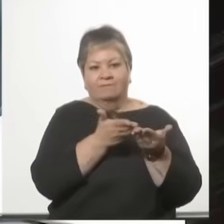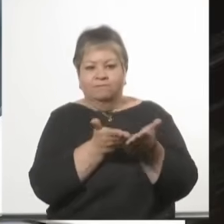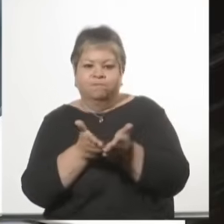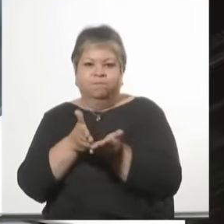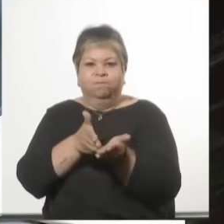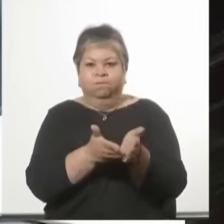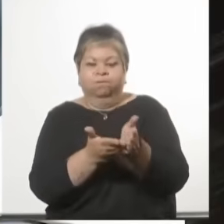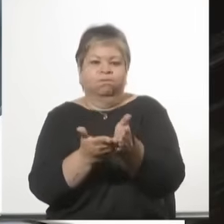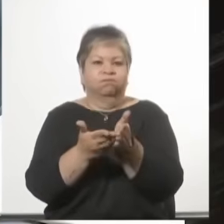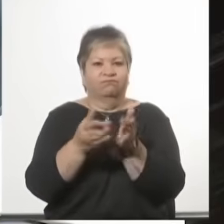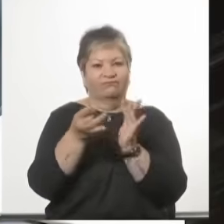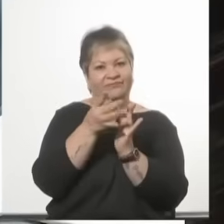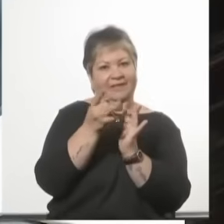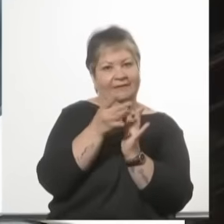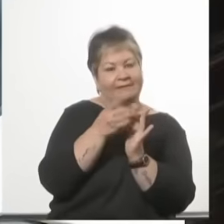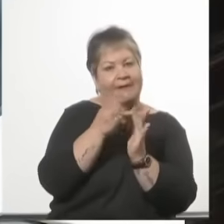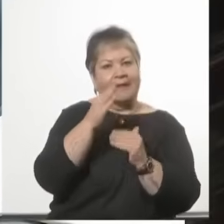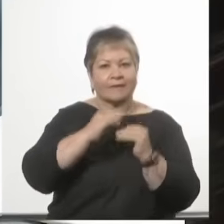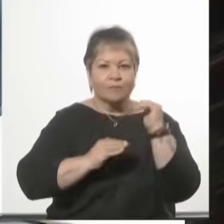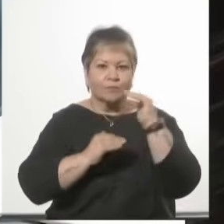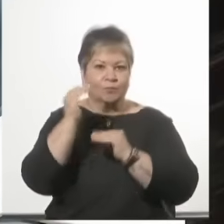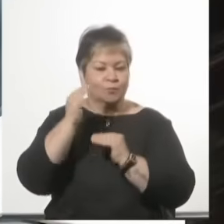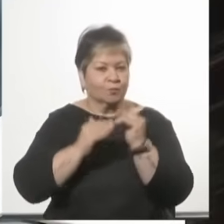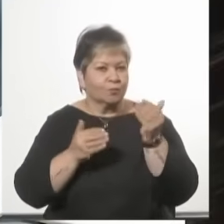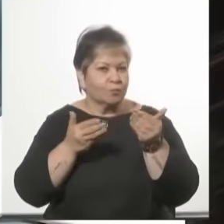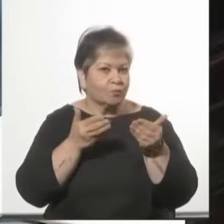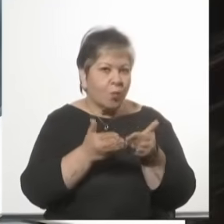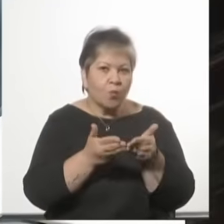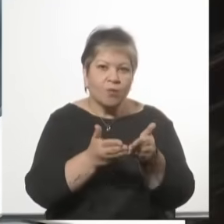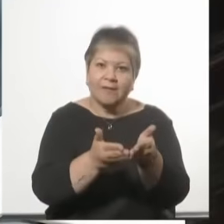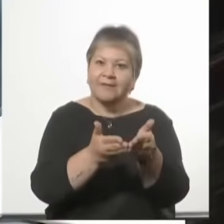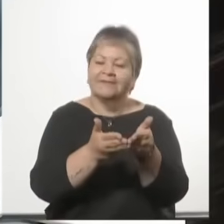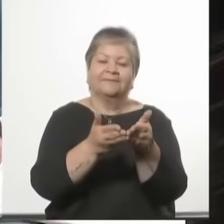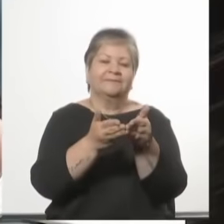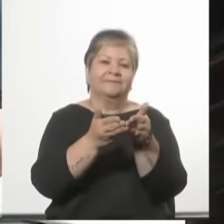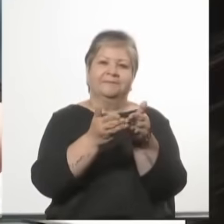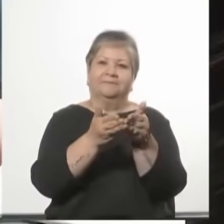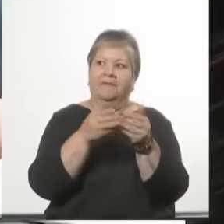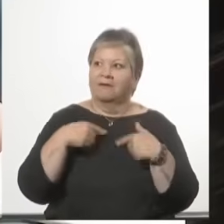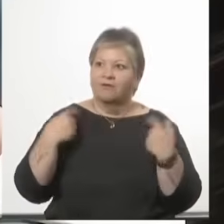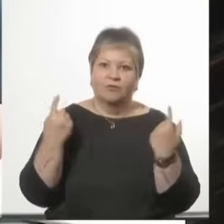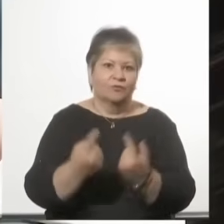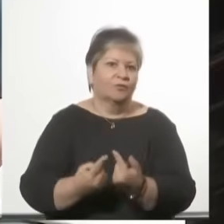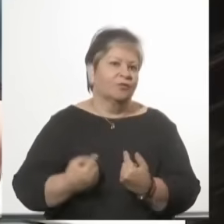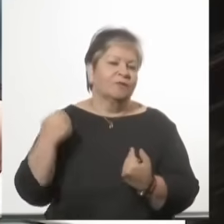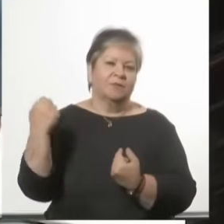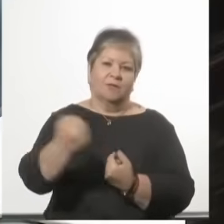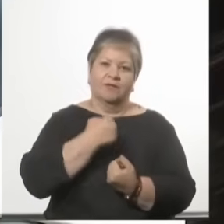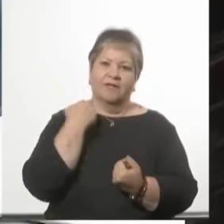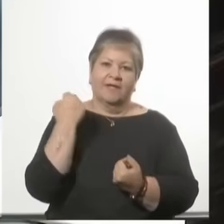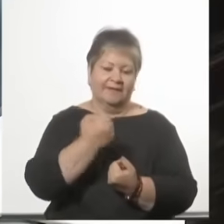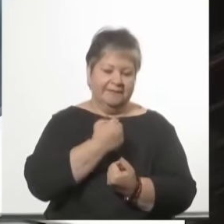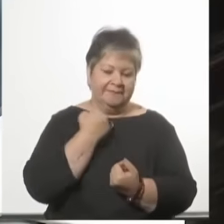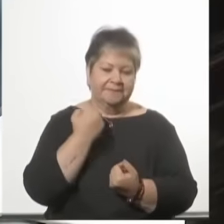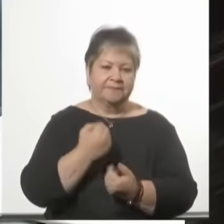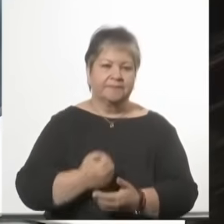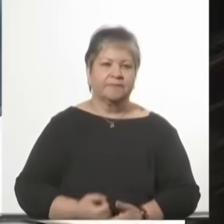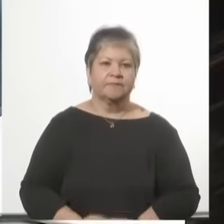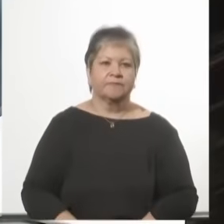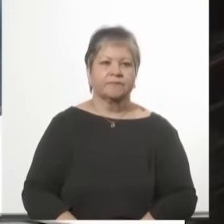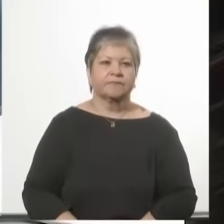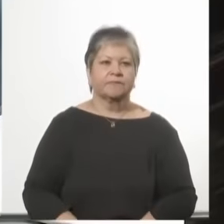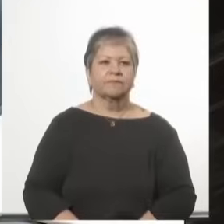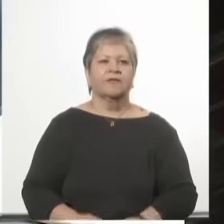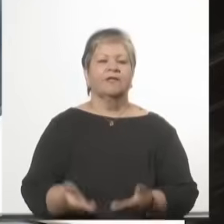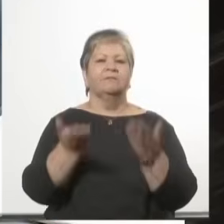calidad del buque, y para nosotros esas cosas son absolutamente muy importantes. Vamos